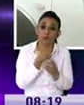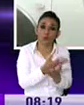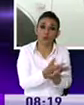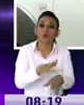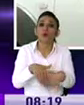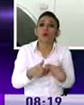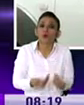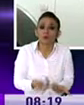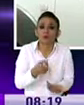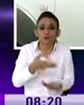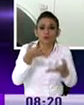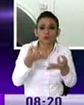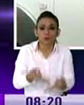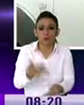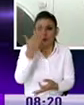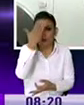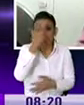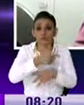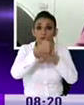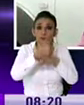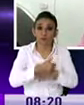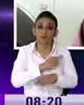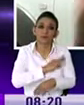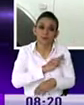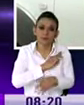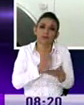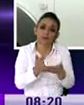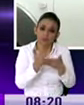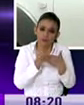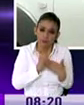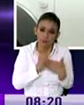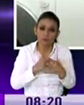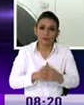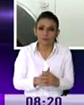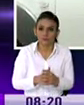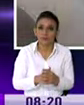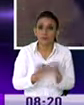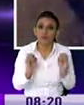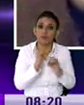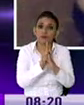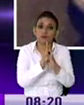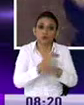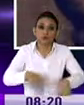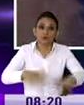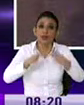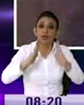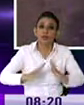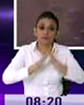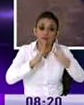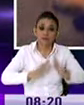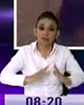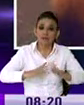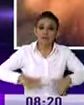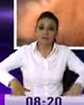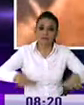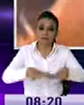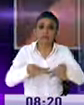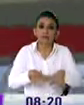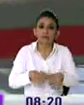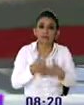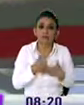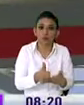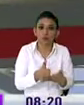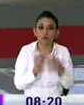continúa, porque estoy seguro que las autoridades municipales nos van a ayudar, las entidades de refugio nos van a ayudar en este caso. ¿Le